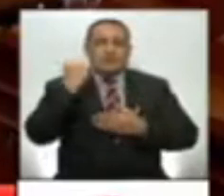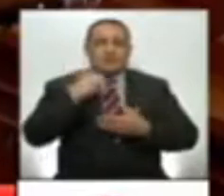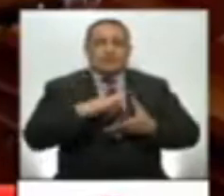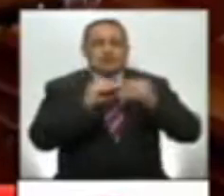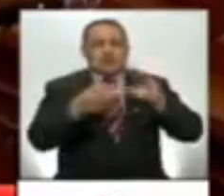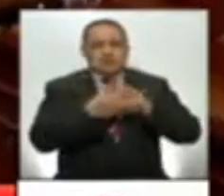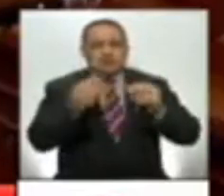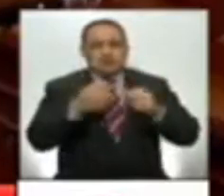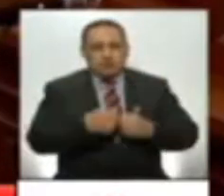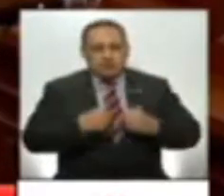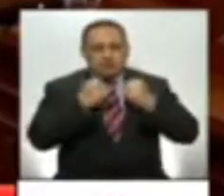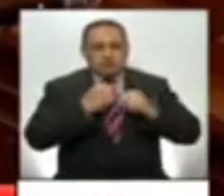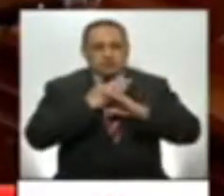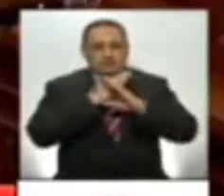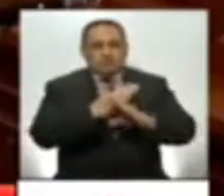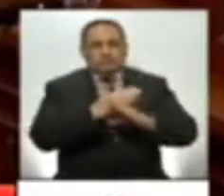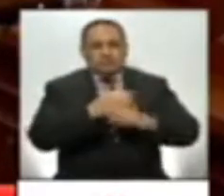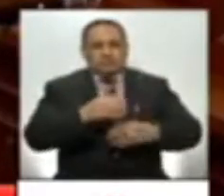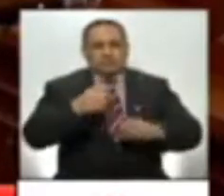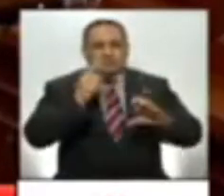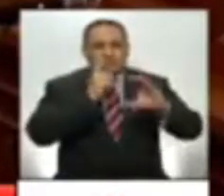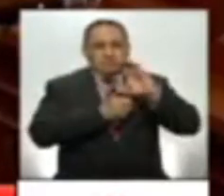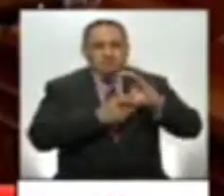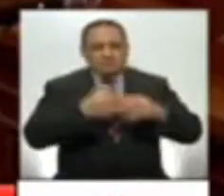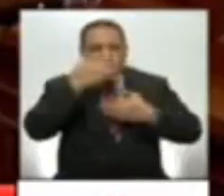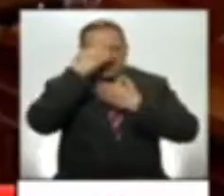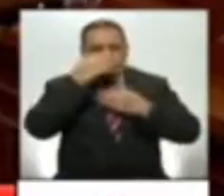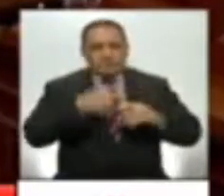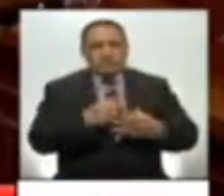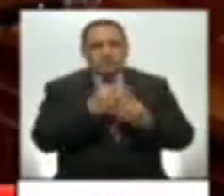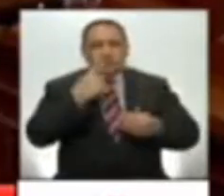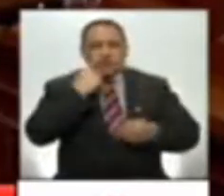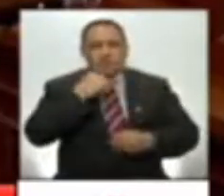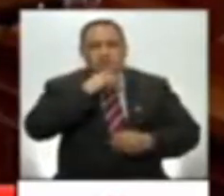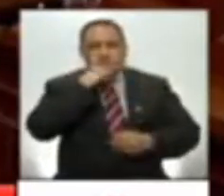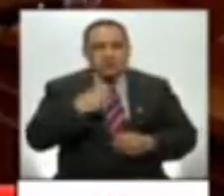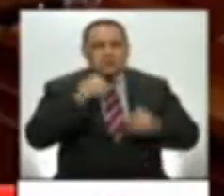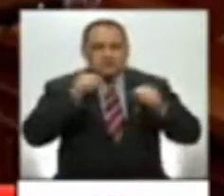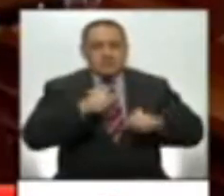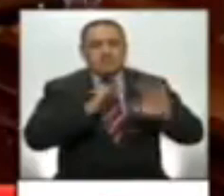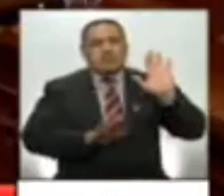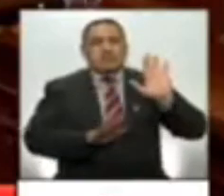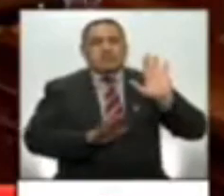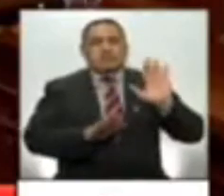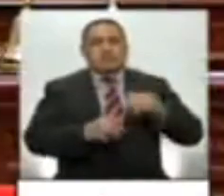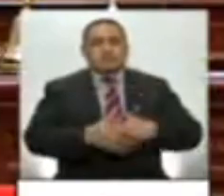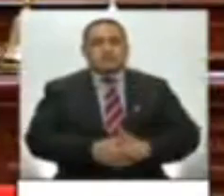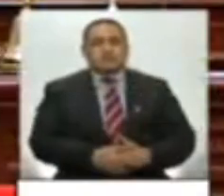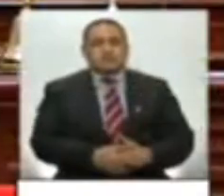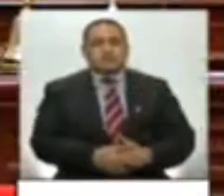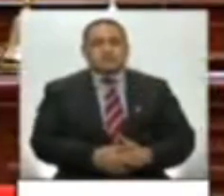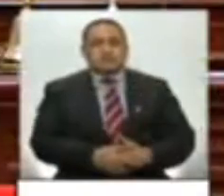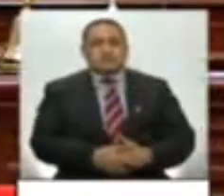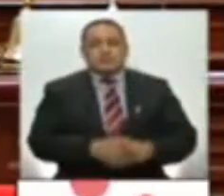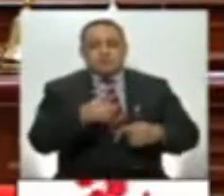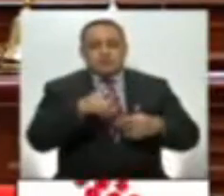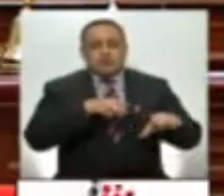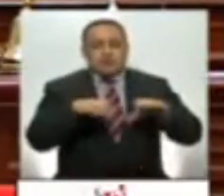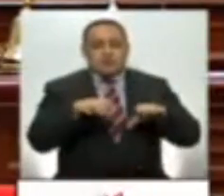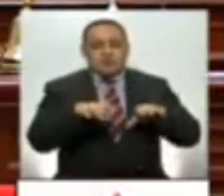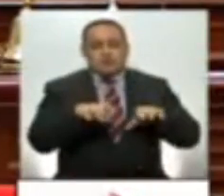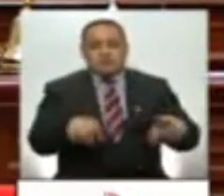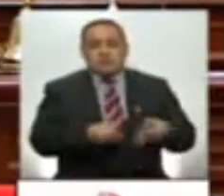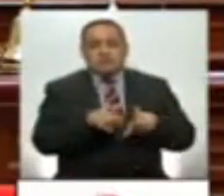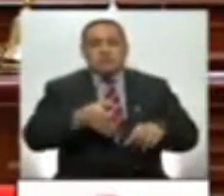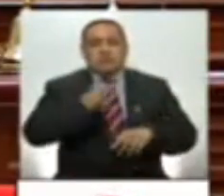caídos en la lucha contra el terrorismo, civiles, militares y policías. Sí, juro. Si así lo hace,